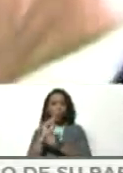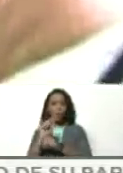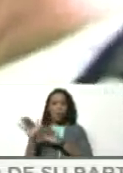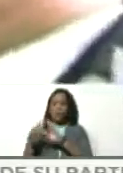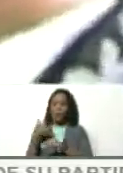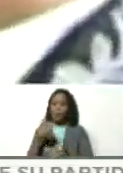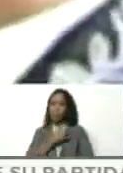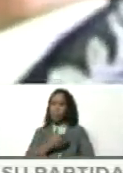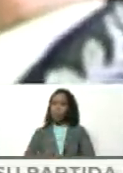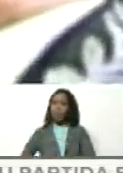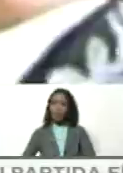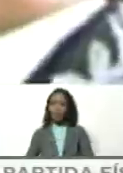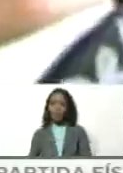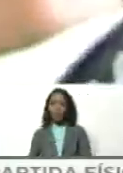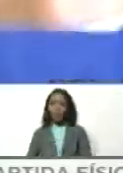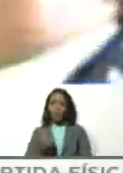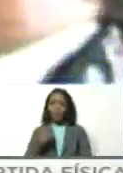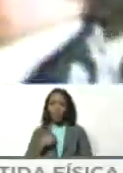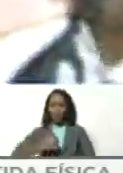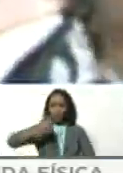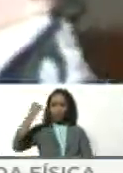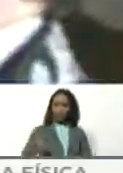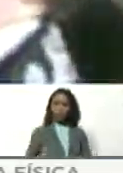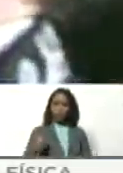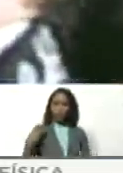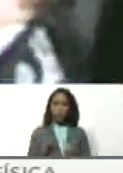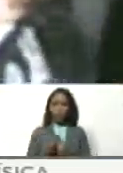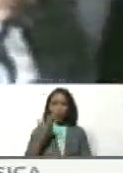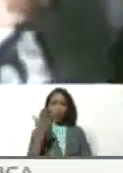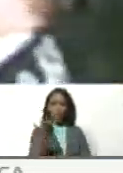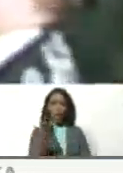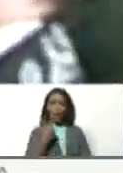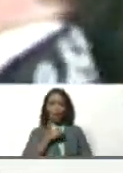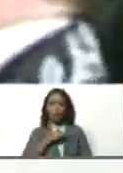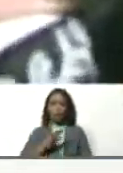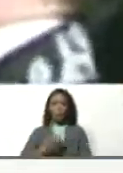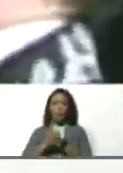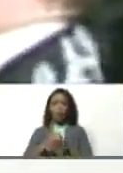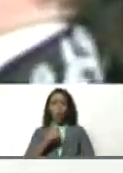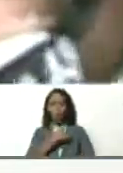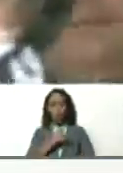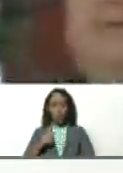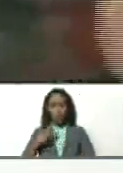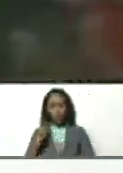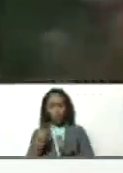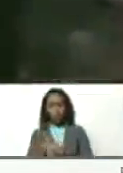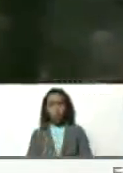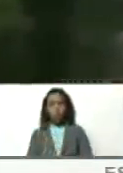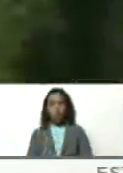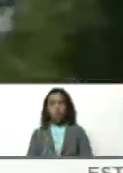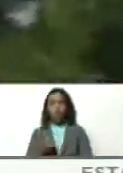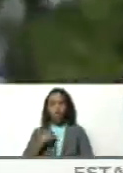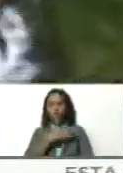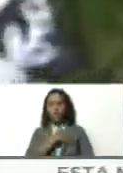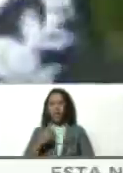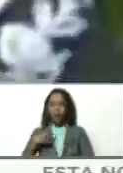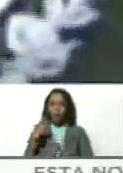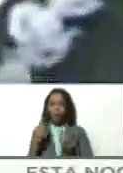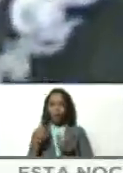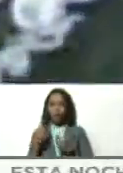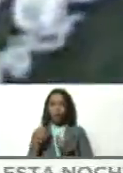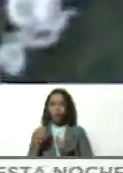mensaje, presidente, estoy firme con usted, en nuestra amistad, lo quiero mucho, y yo le mandé a decir, te quiero mucho, Juan